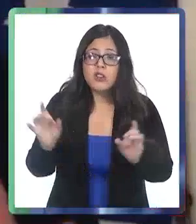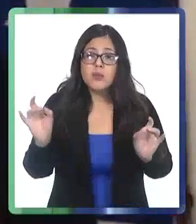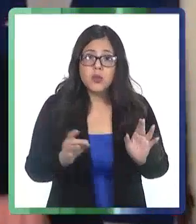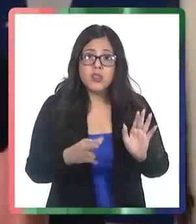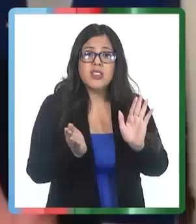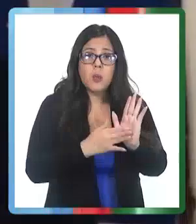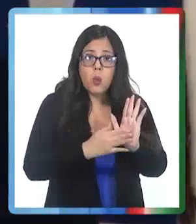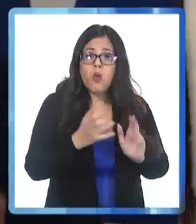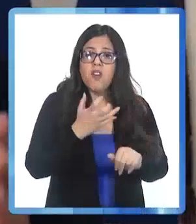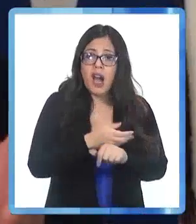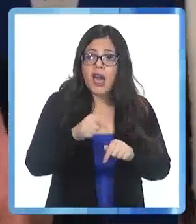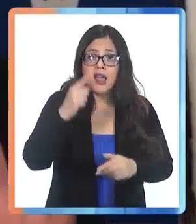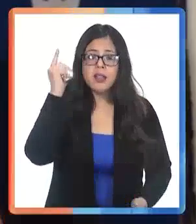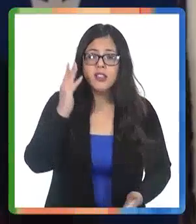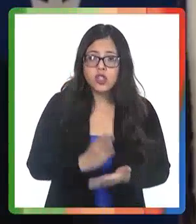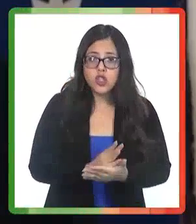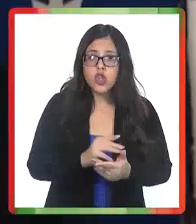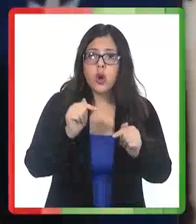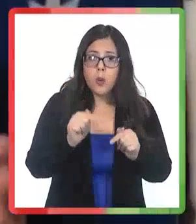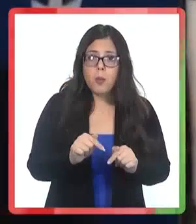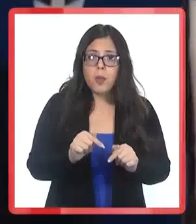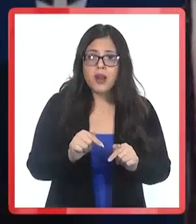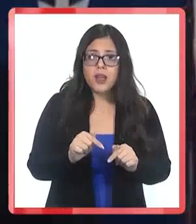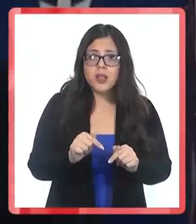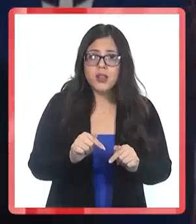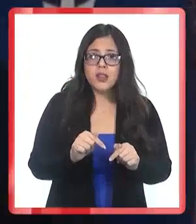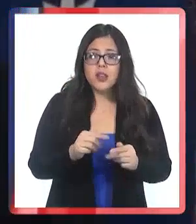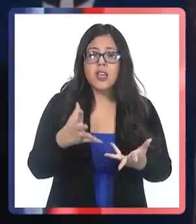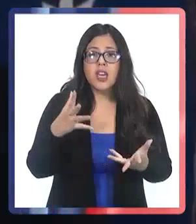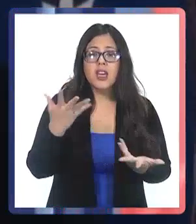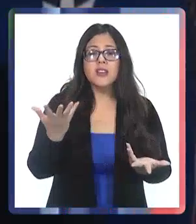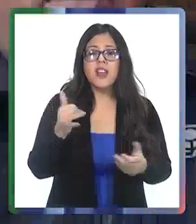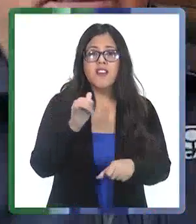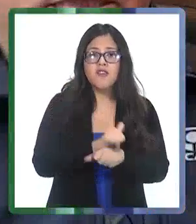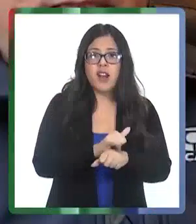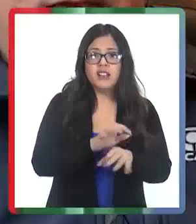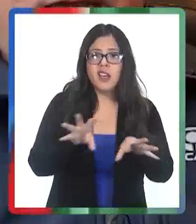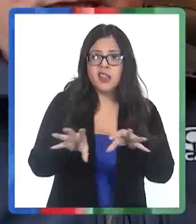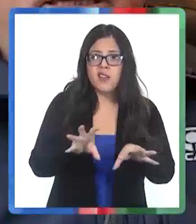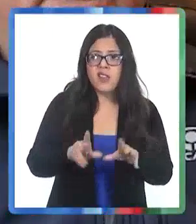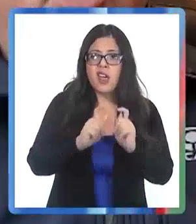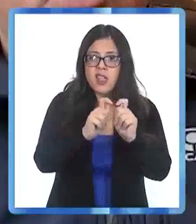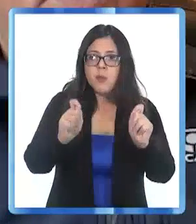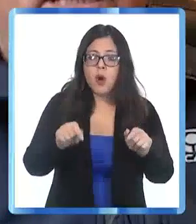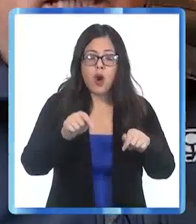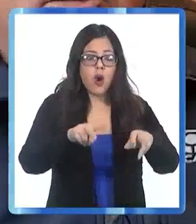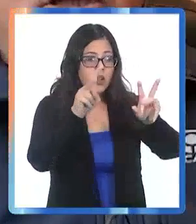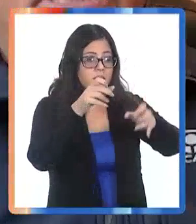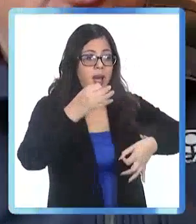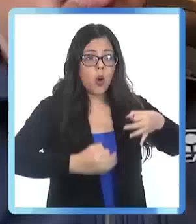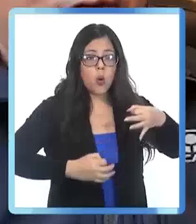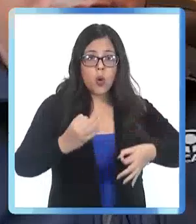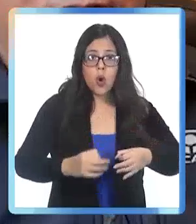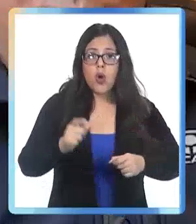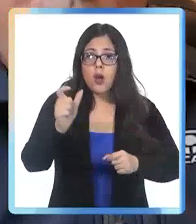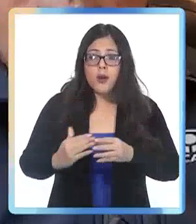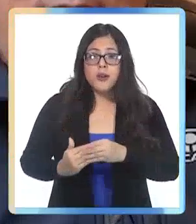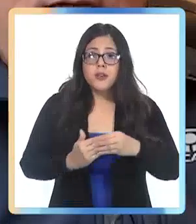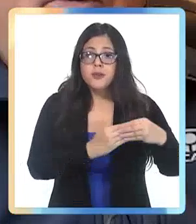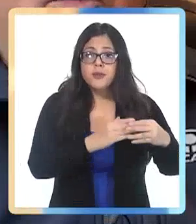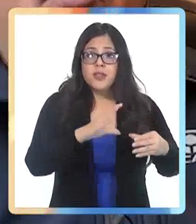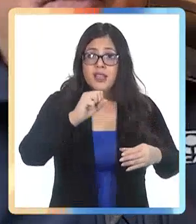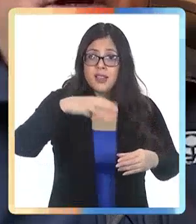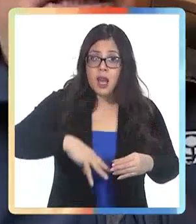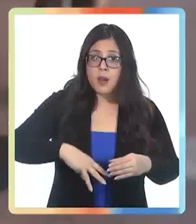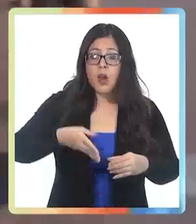algún registro de aquella decisión para esta fallida actividad de propaganda. Mientras los temas judiciales respecto al líder de la